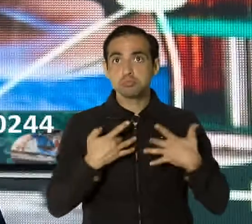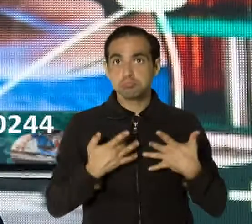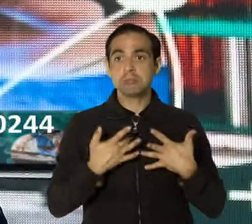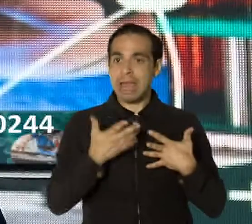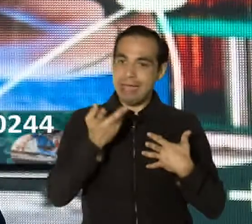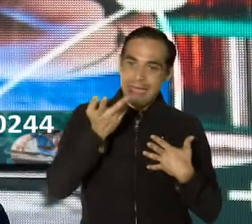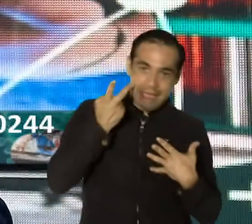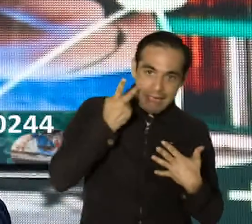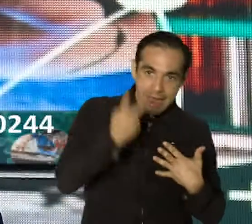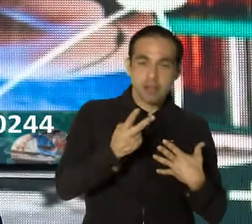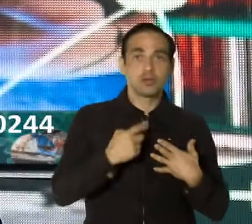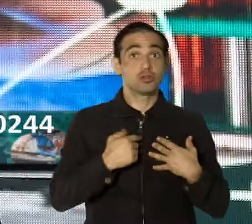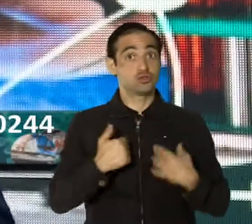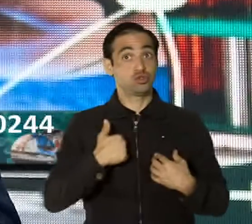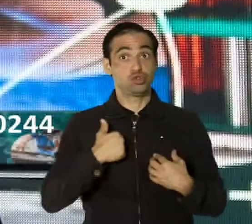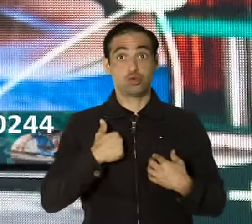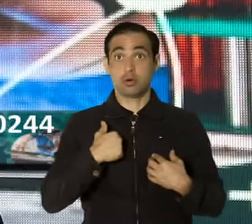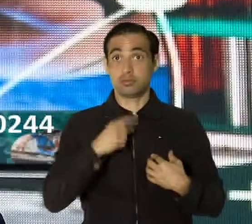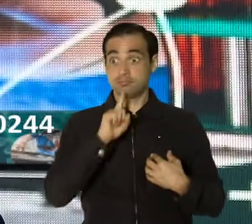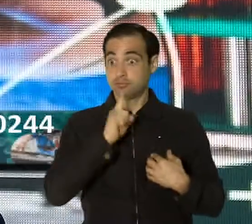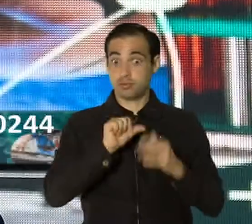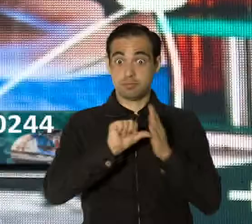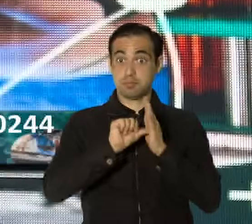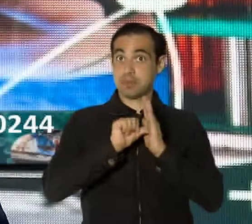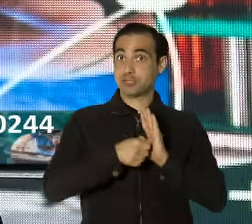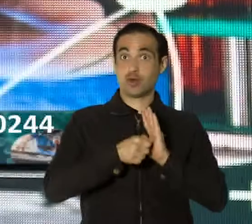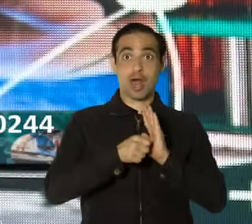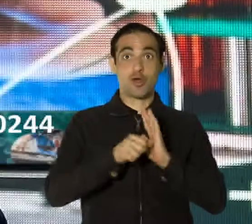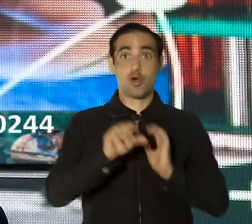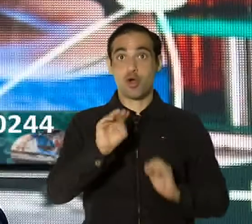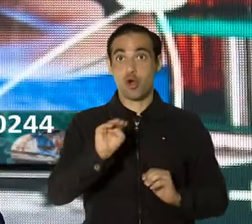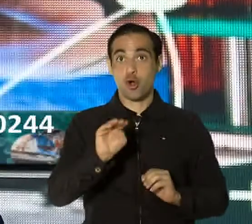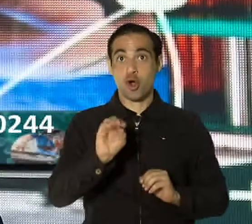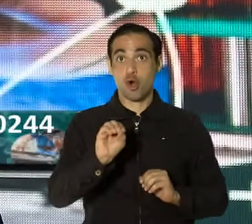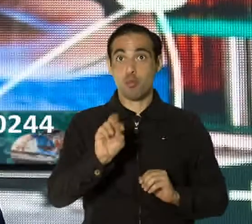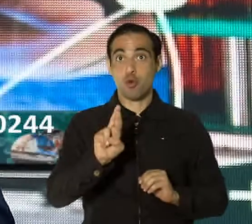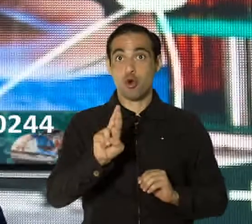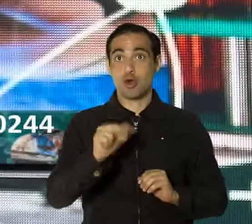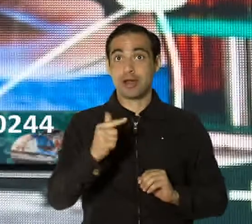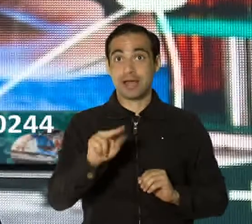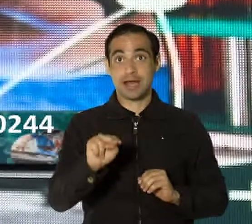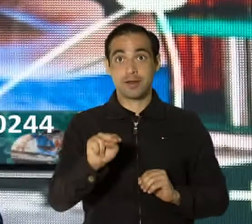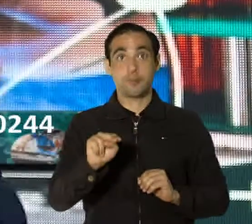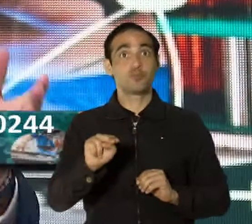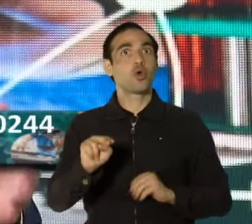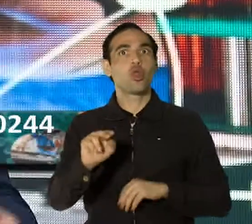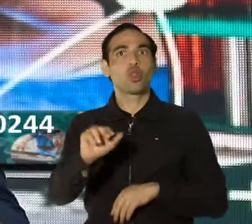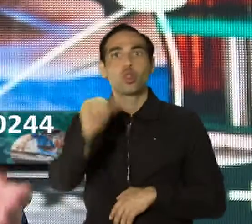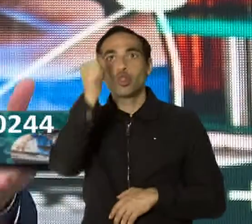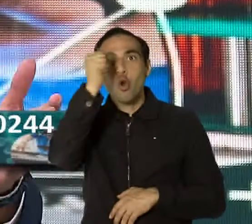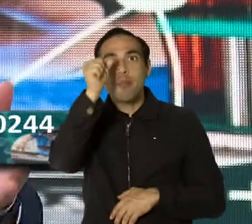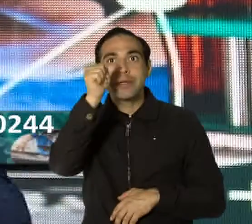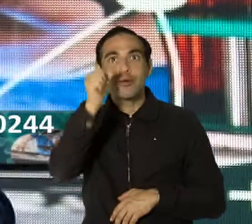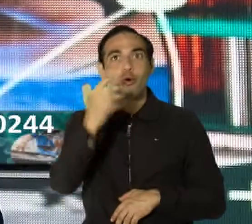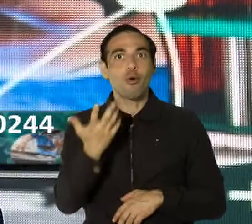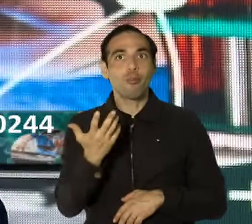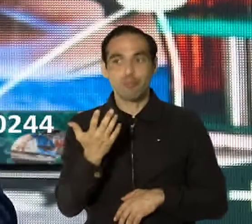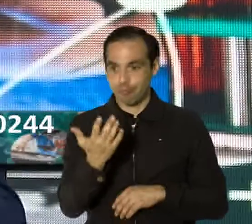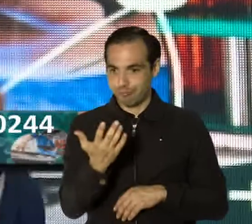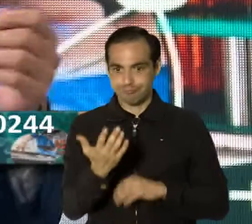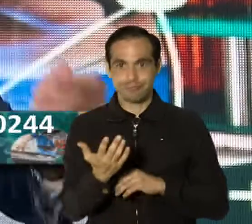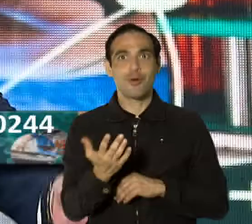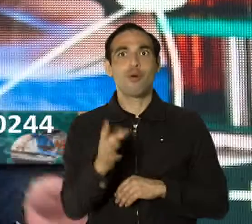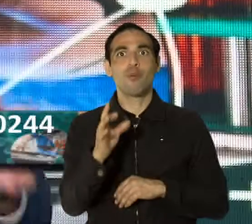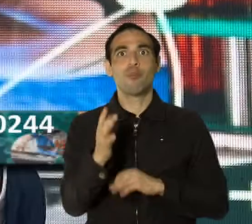Estoy muy impresionado con Morgan, muy contento con Morgan. Un domingo a las 8 de la noche le pido una precalificación para un